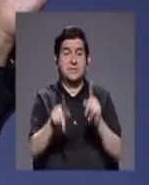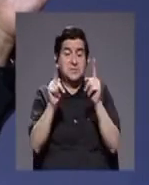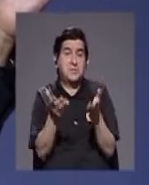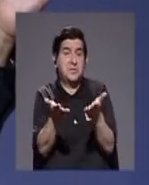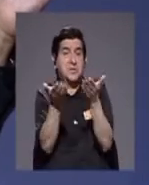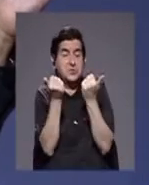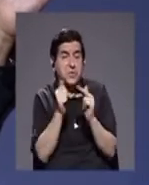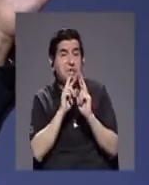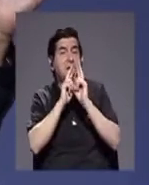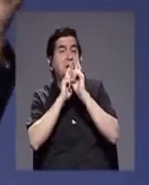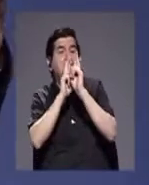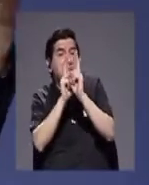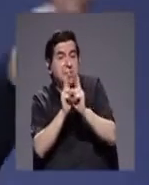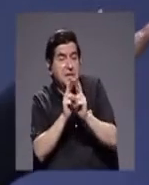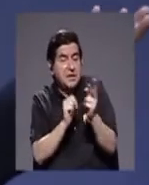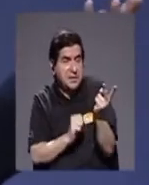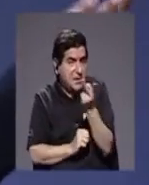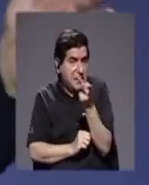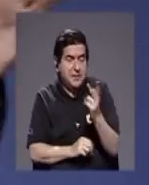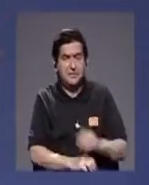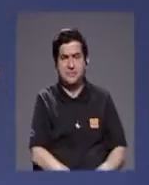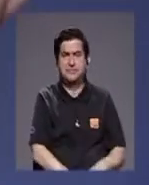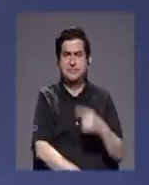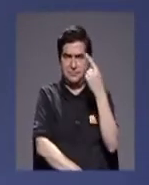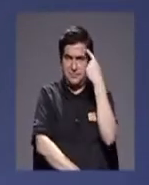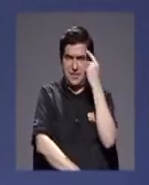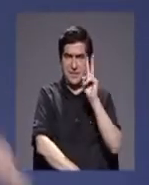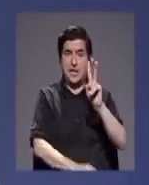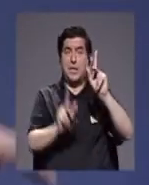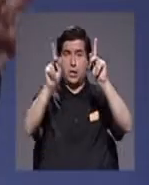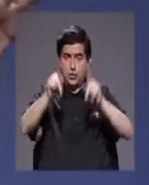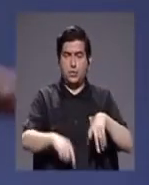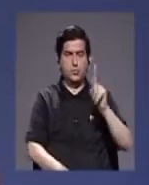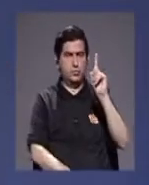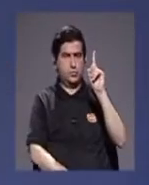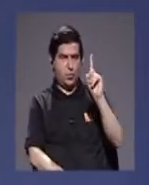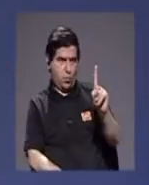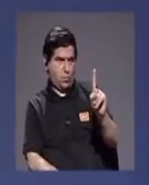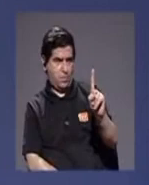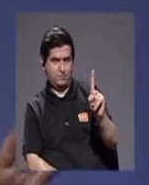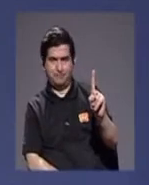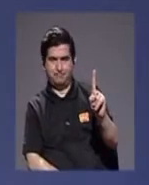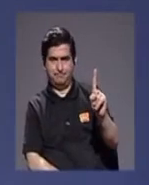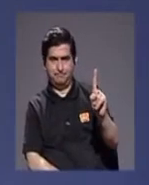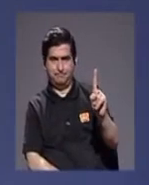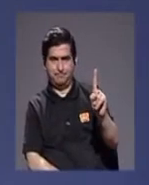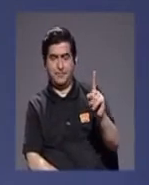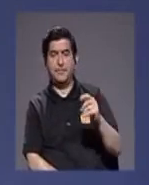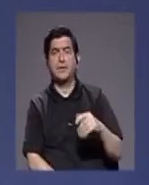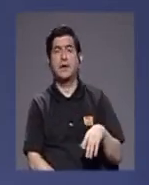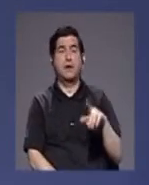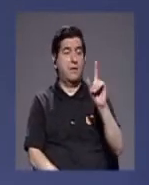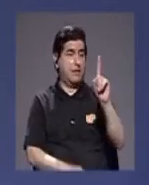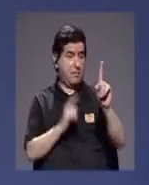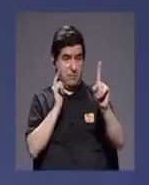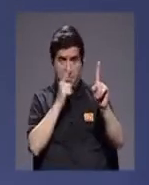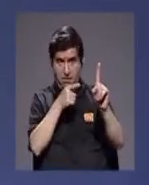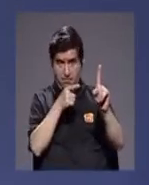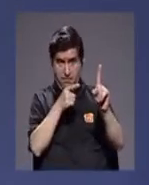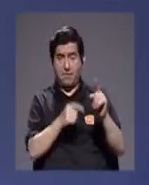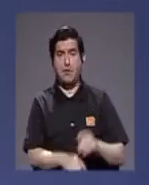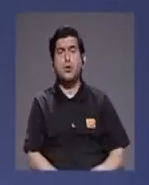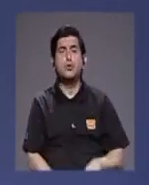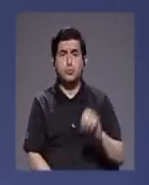quiera contestármelo, pensemos en dos pacientes, uno que cuenta con el apoyo